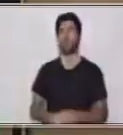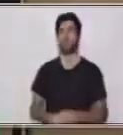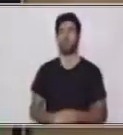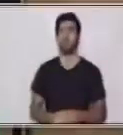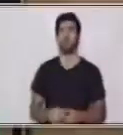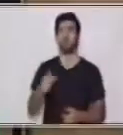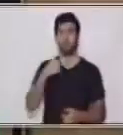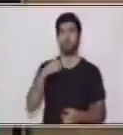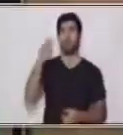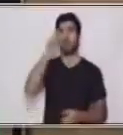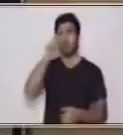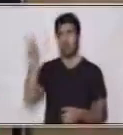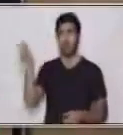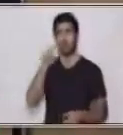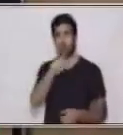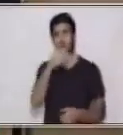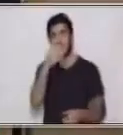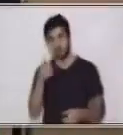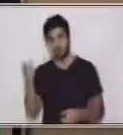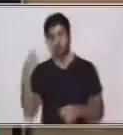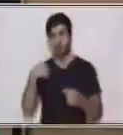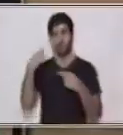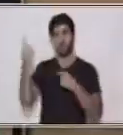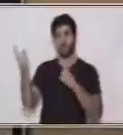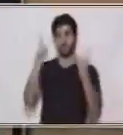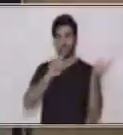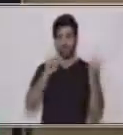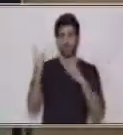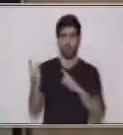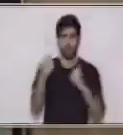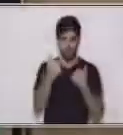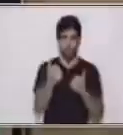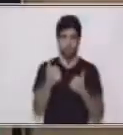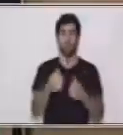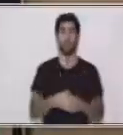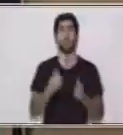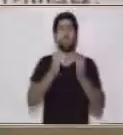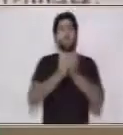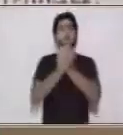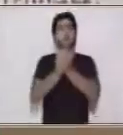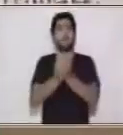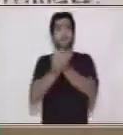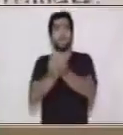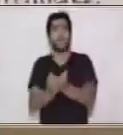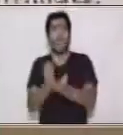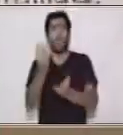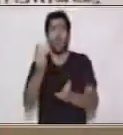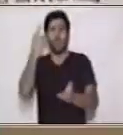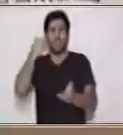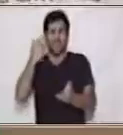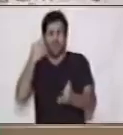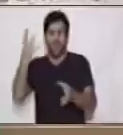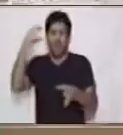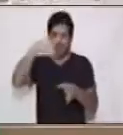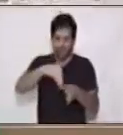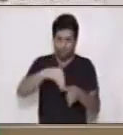tú continúas, nos vamos intercalando. Barco carbonero.